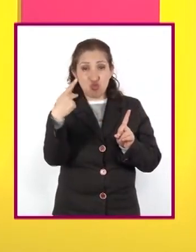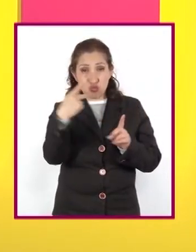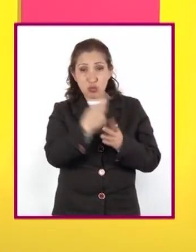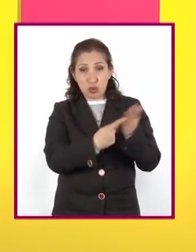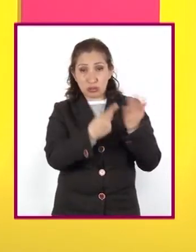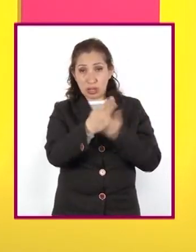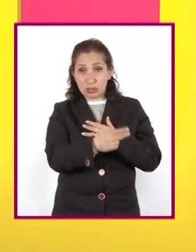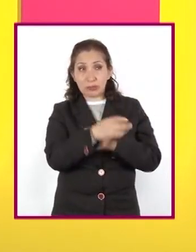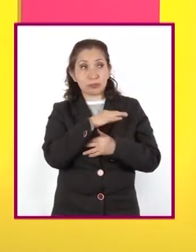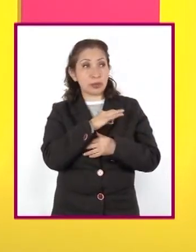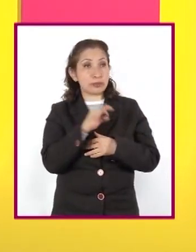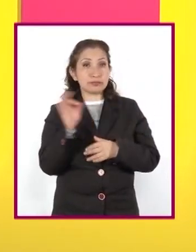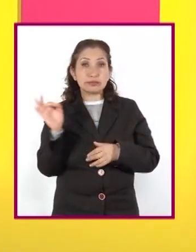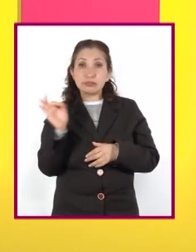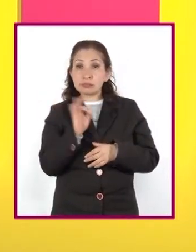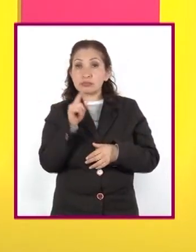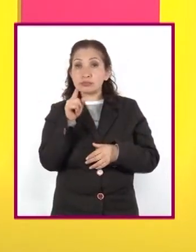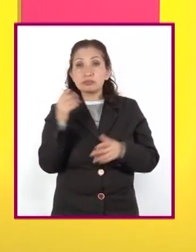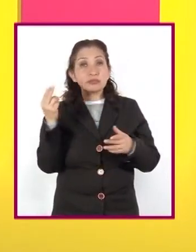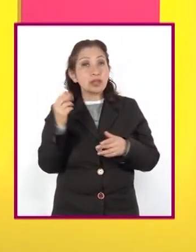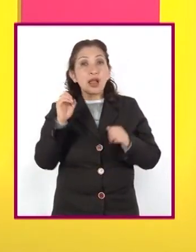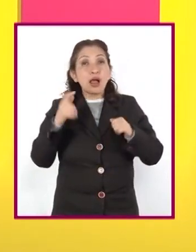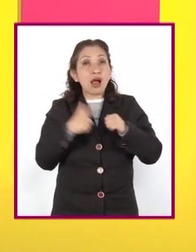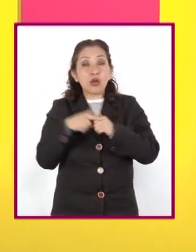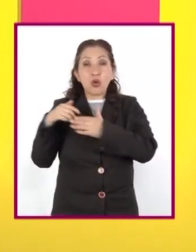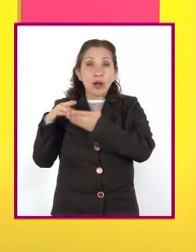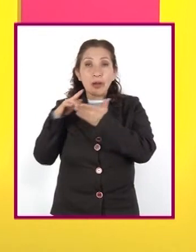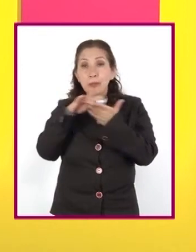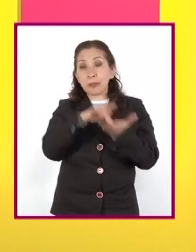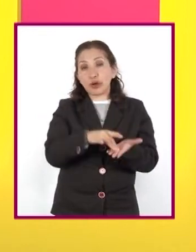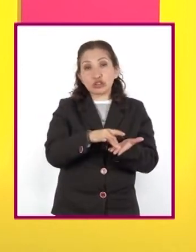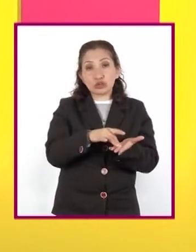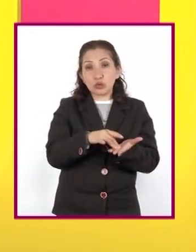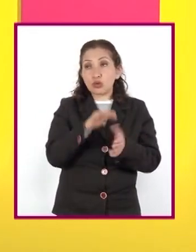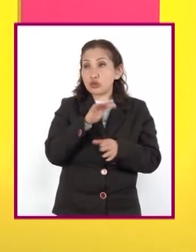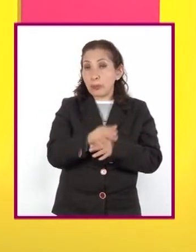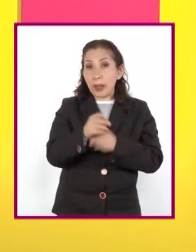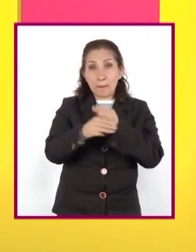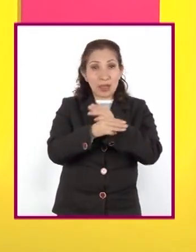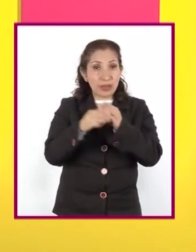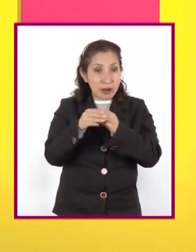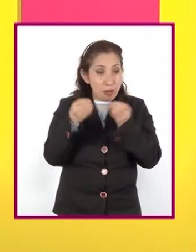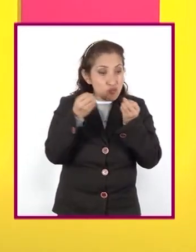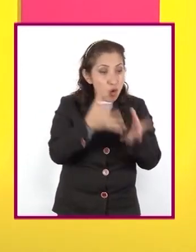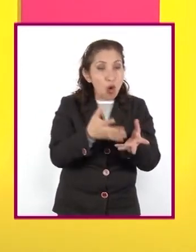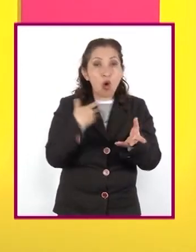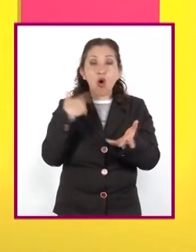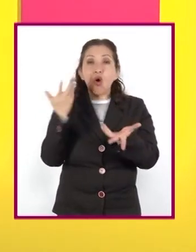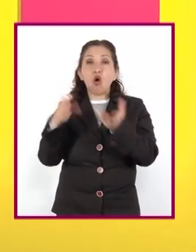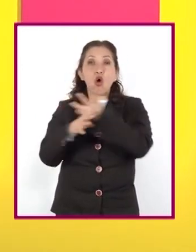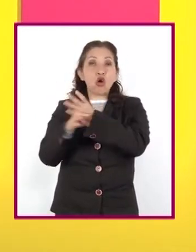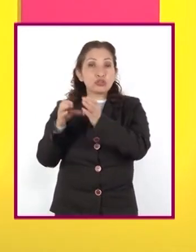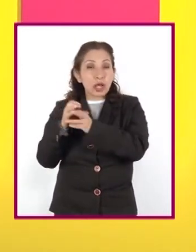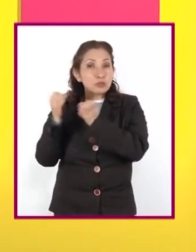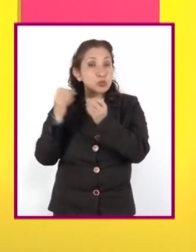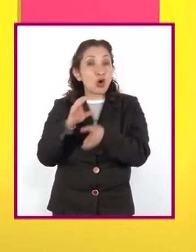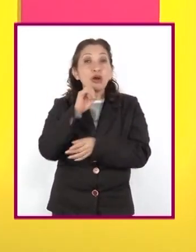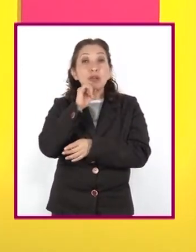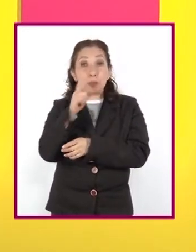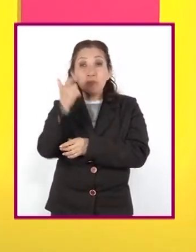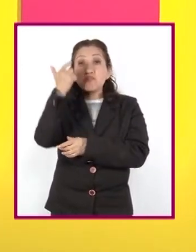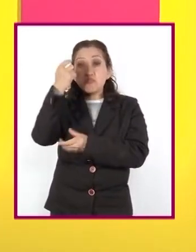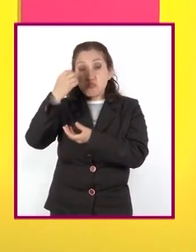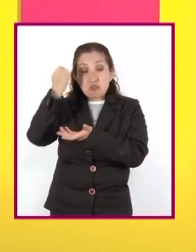puede darse el caso de que requieran algún tipo de apoyo en cuanto a materiales, insumos e incluso